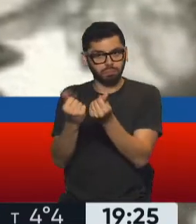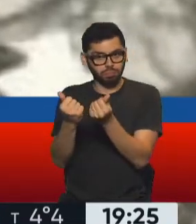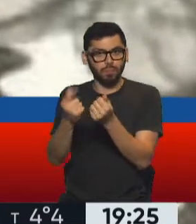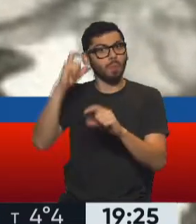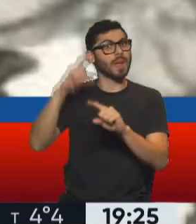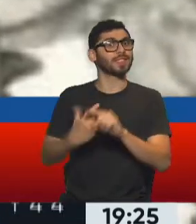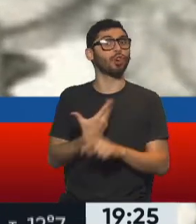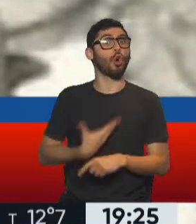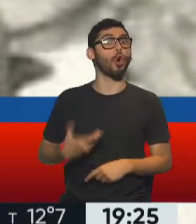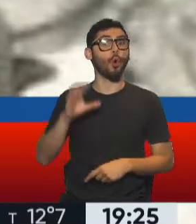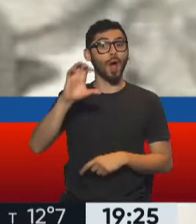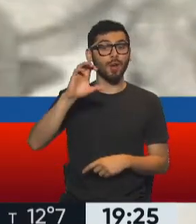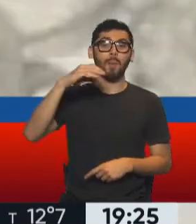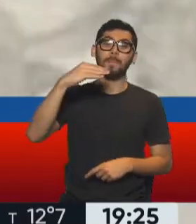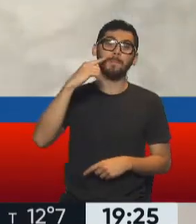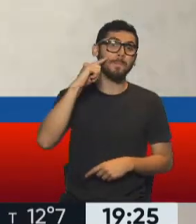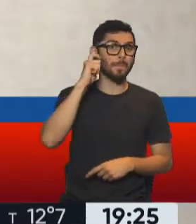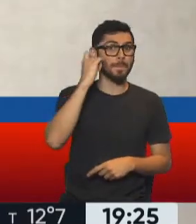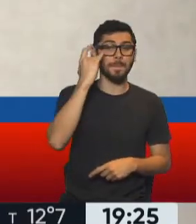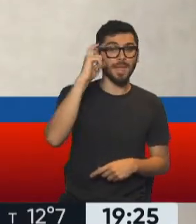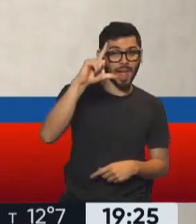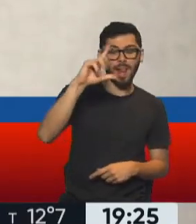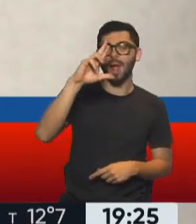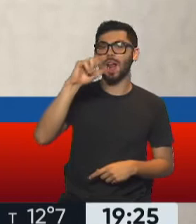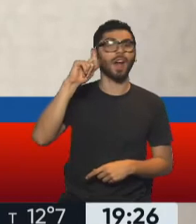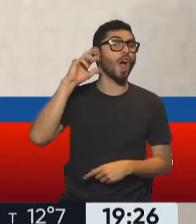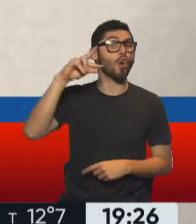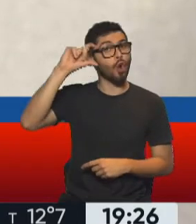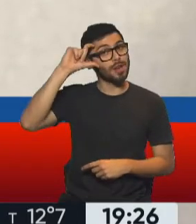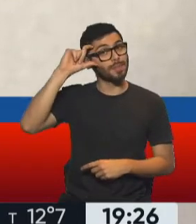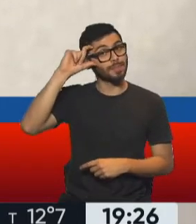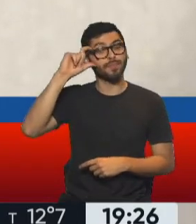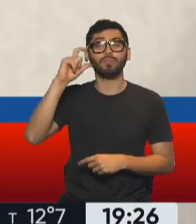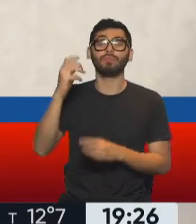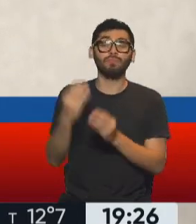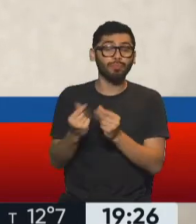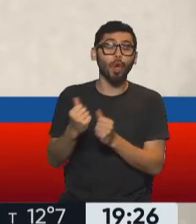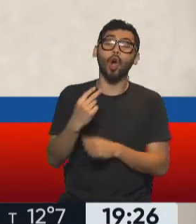ex gobernador Miguel Ragone, cometido el 11 de marzo del año